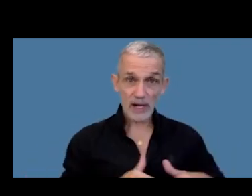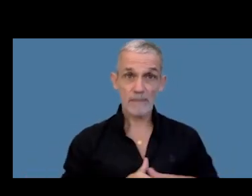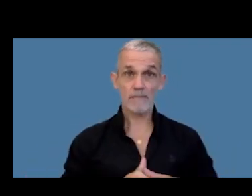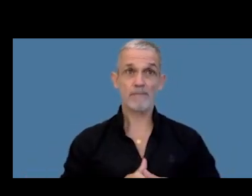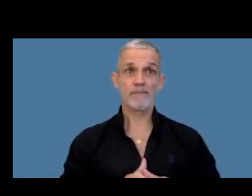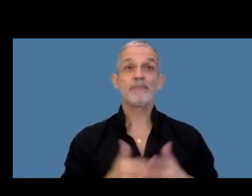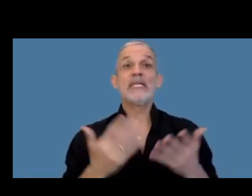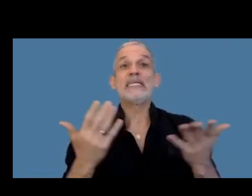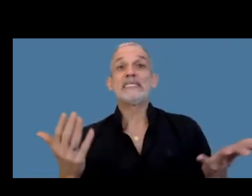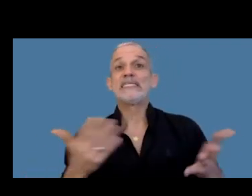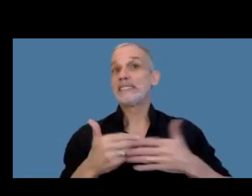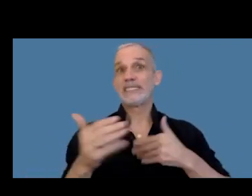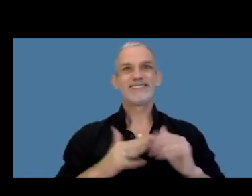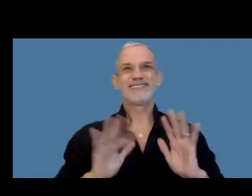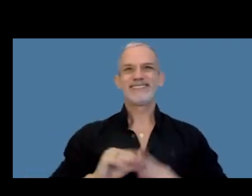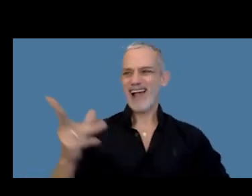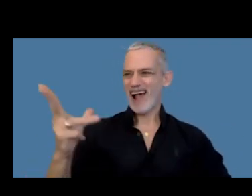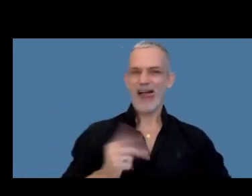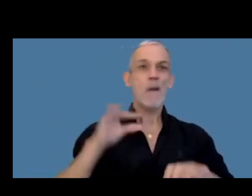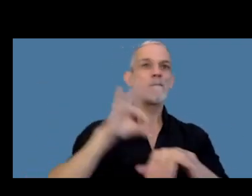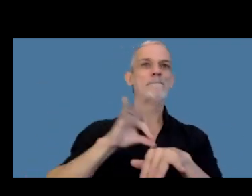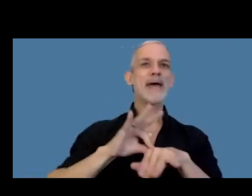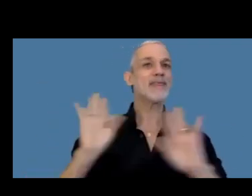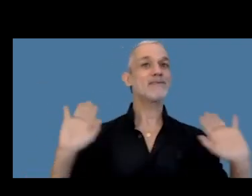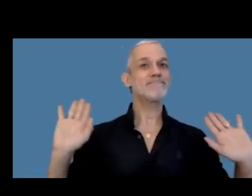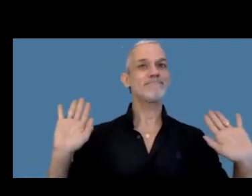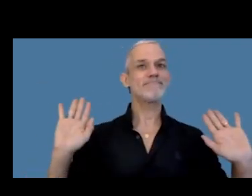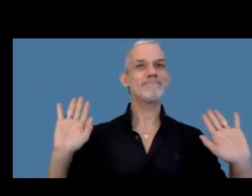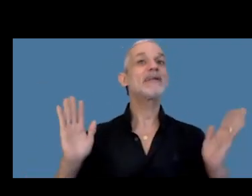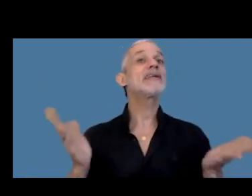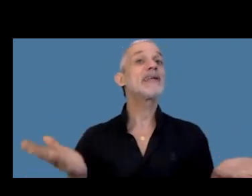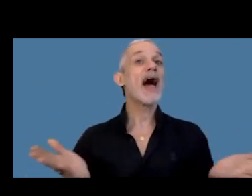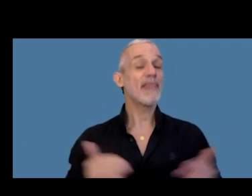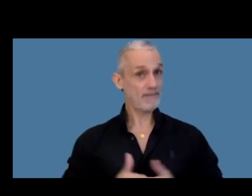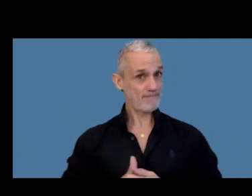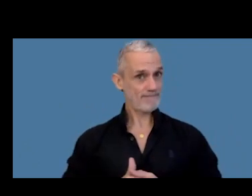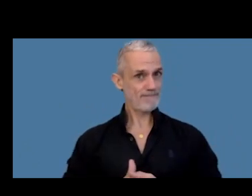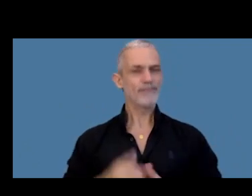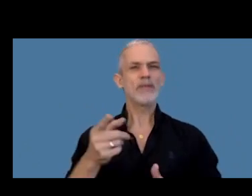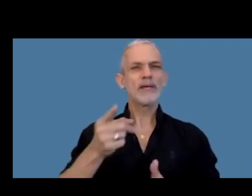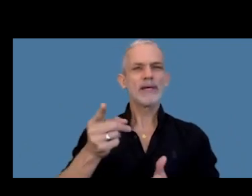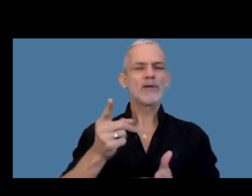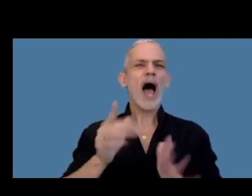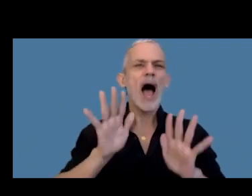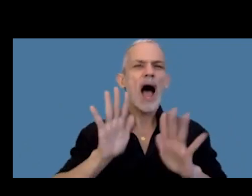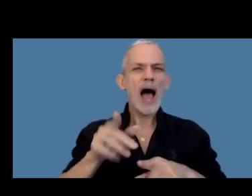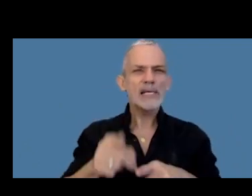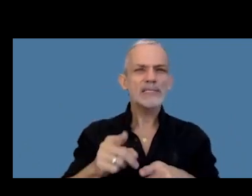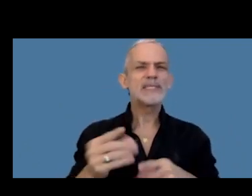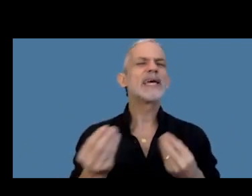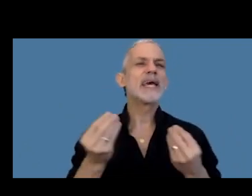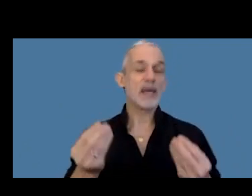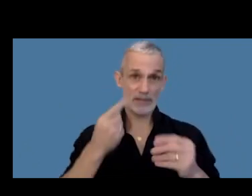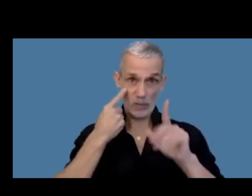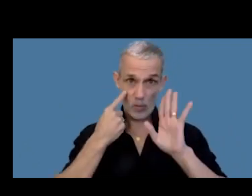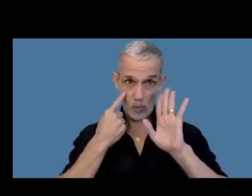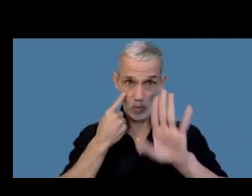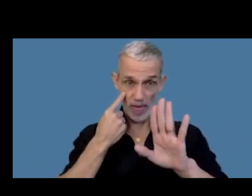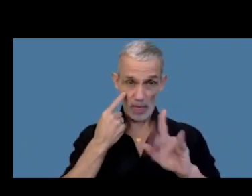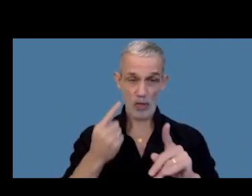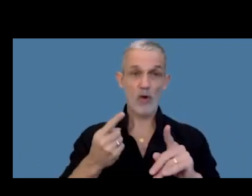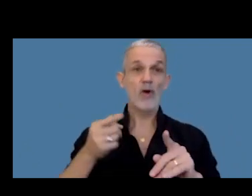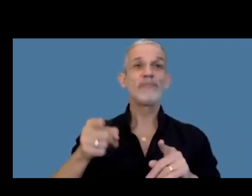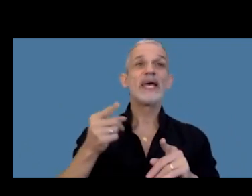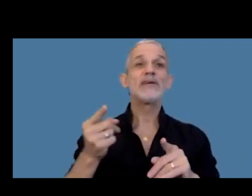sin necesidad de intervención médica. ¿Sí? Esos casos, atención, esto es importante, no